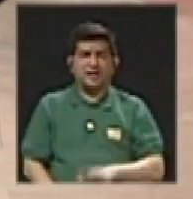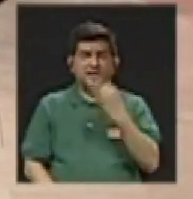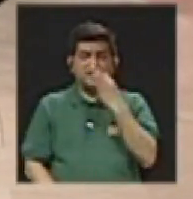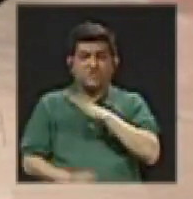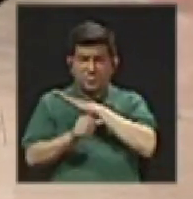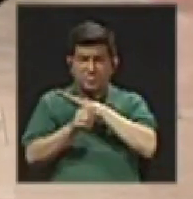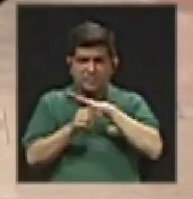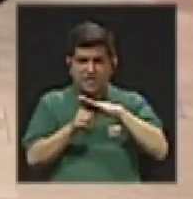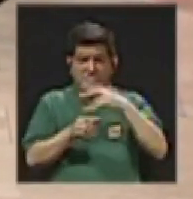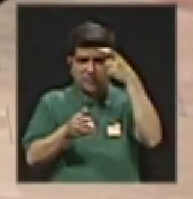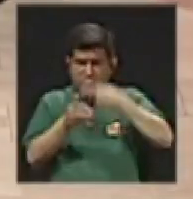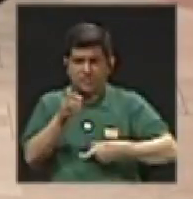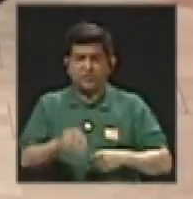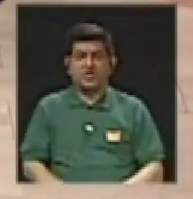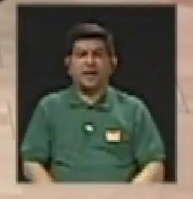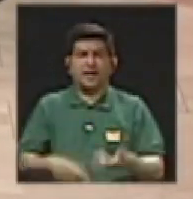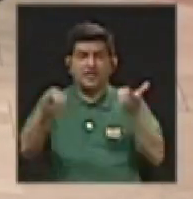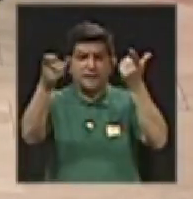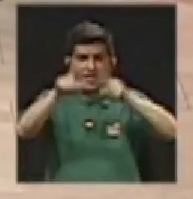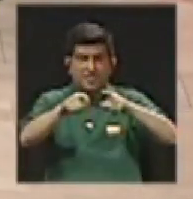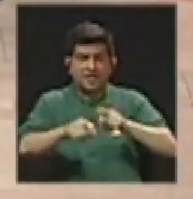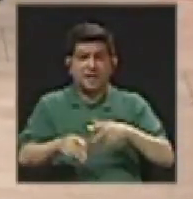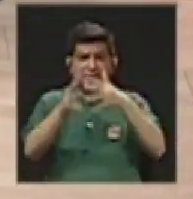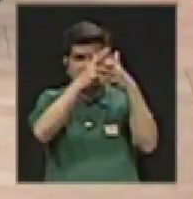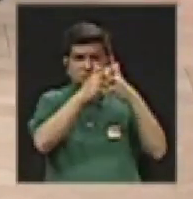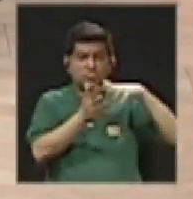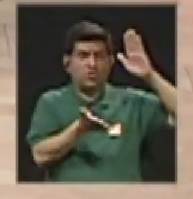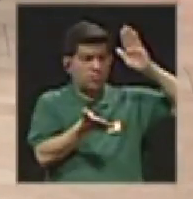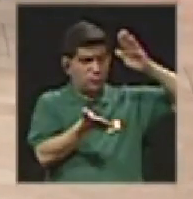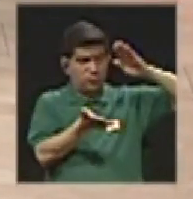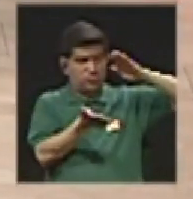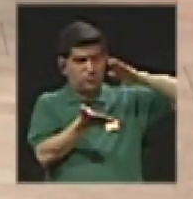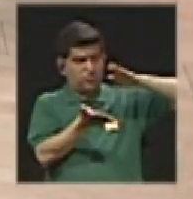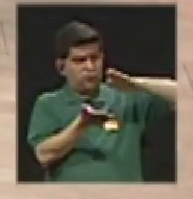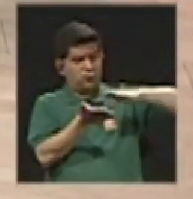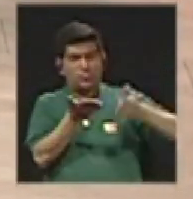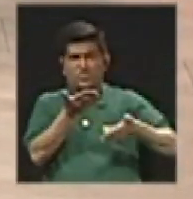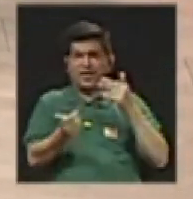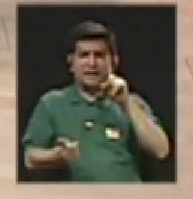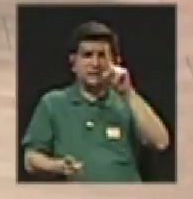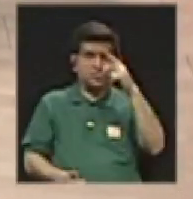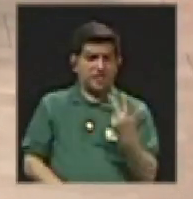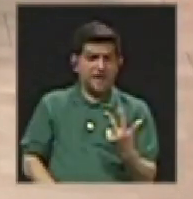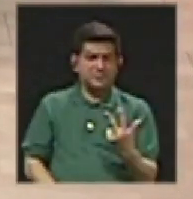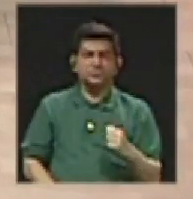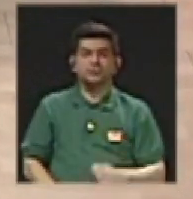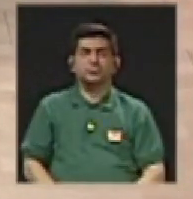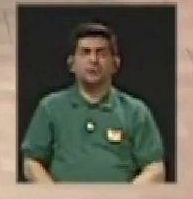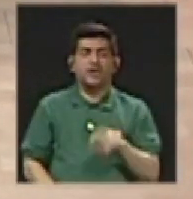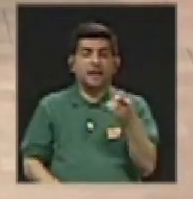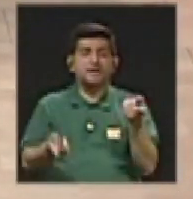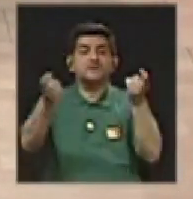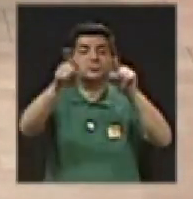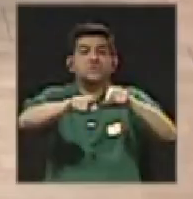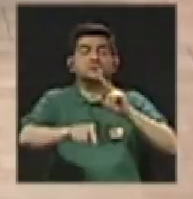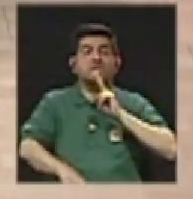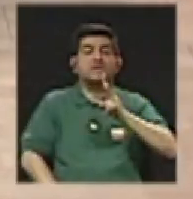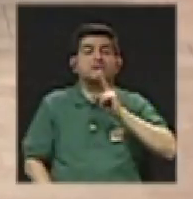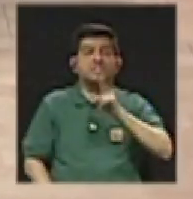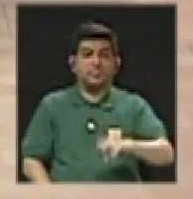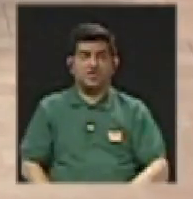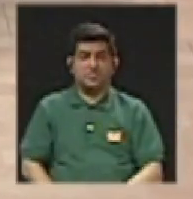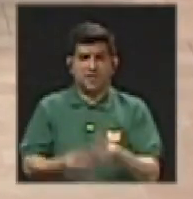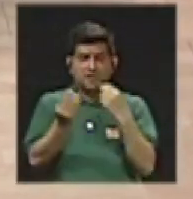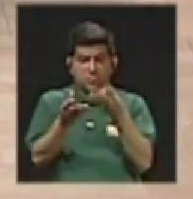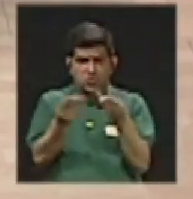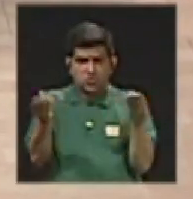brutos. Entonces, por ejemplo, el caso de Estados Unidos se reduce de manera importante, casi un tercio. Y eso ocurre porque en realidad muchos